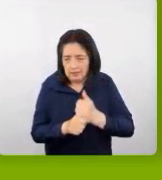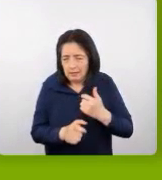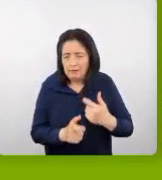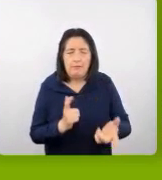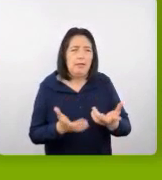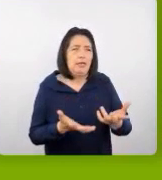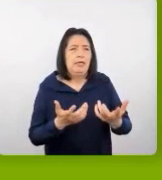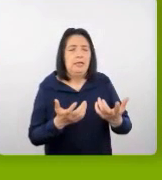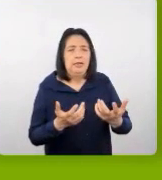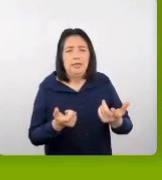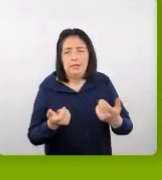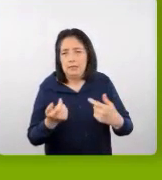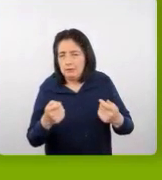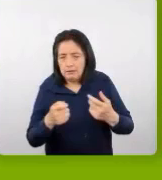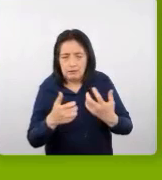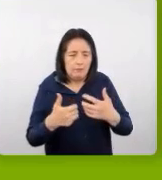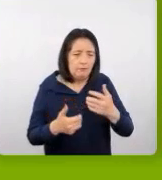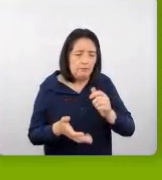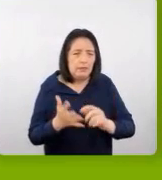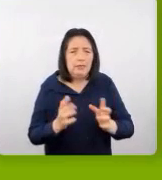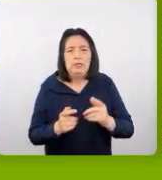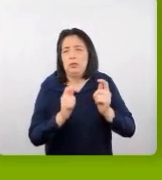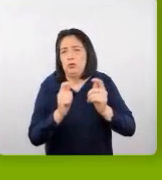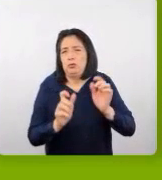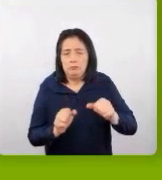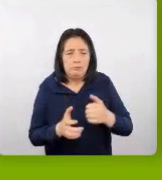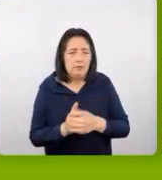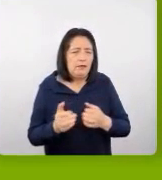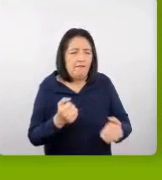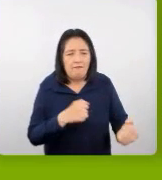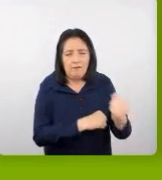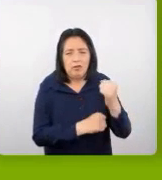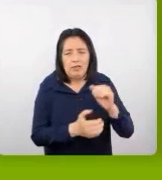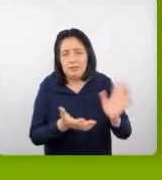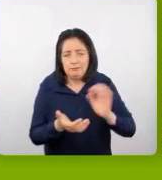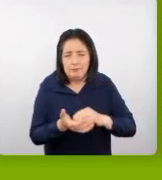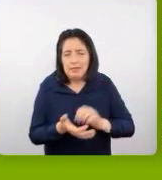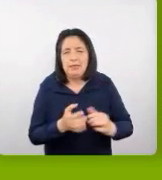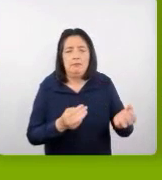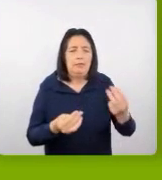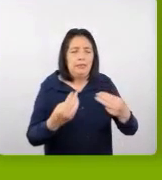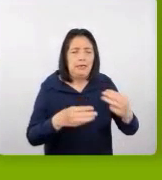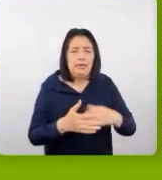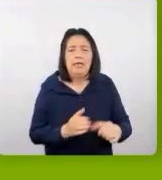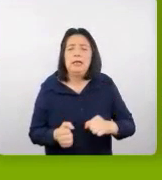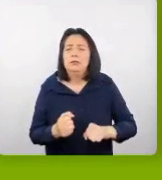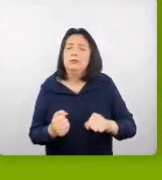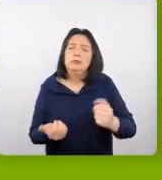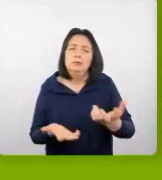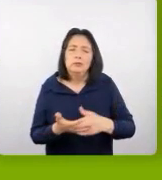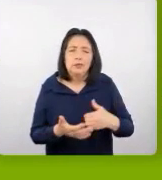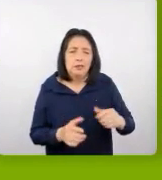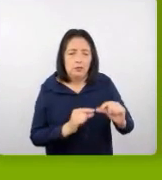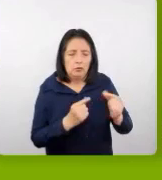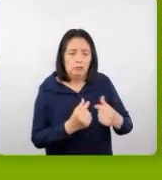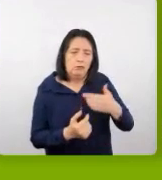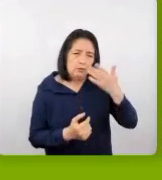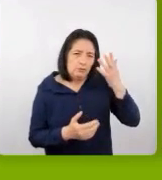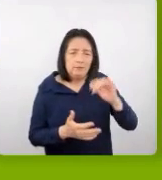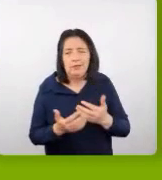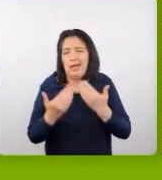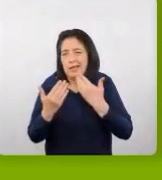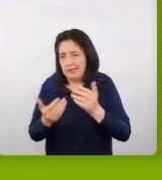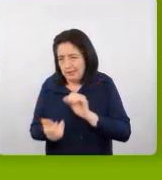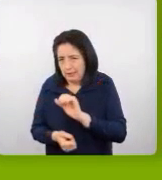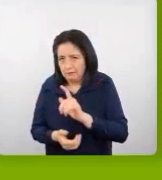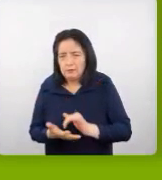y fortaleciendo sus estrategias para el mercado de Emiratos Árabes Unidos. Muchas gracias, Álvaro, nuevamente. Y las gracias a ti, María